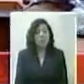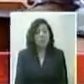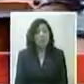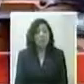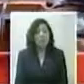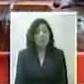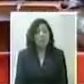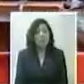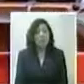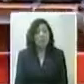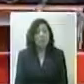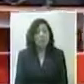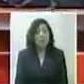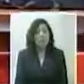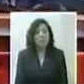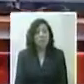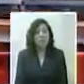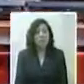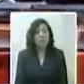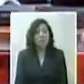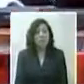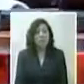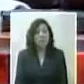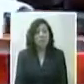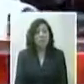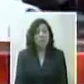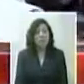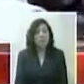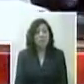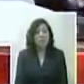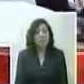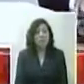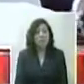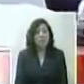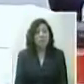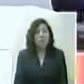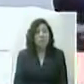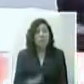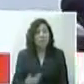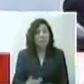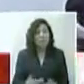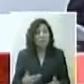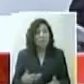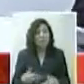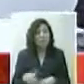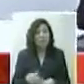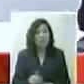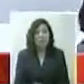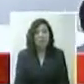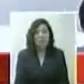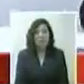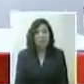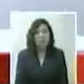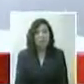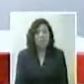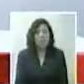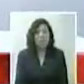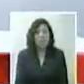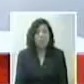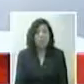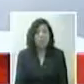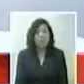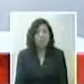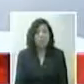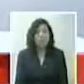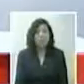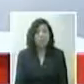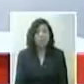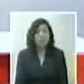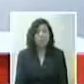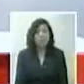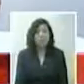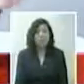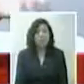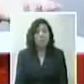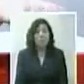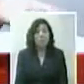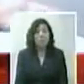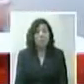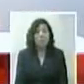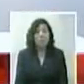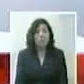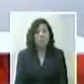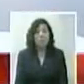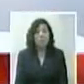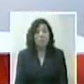entrenamiento de tres meses antes de salir a la calle ya licenciados o sea nunca hubiera